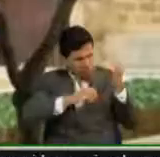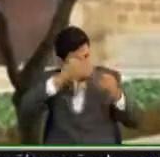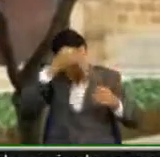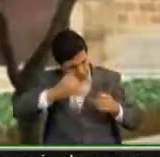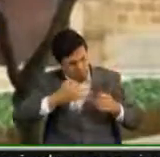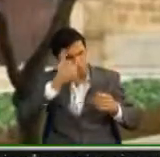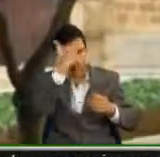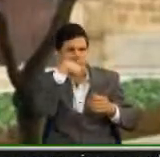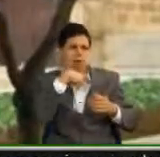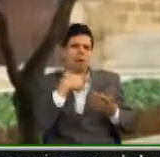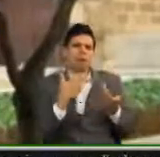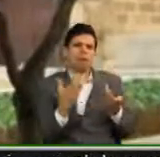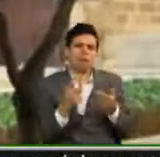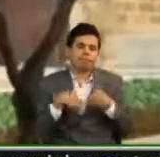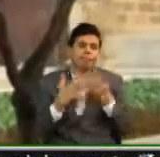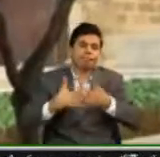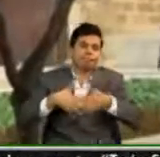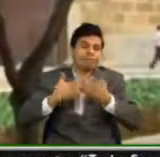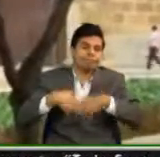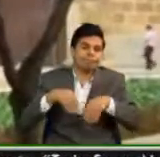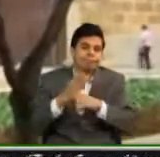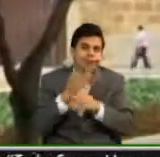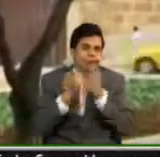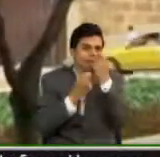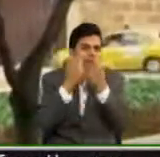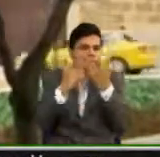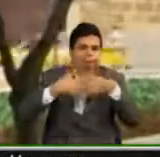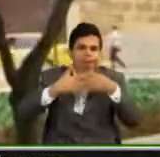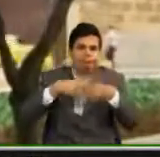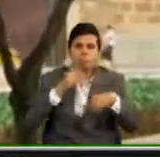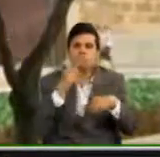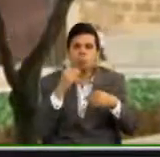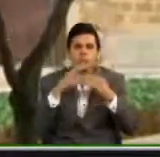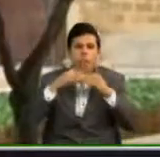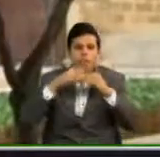de la frontera, afecta la producción de dulce y pan típico de este municipio.